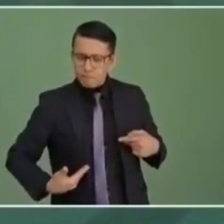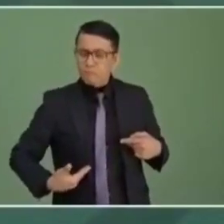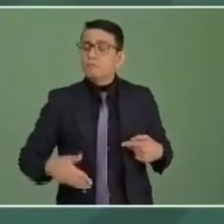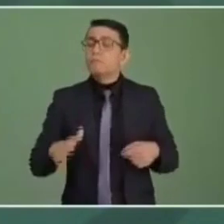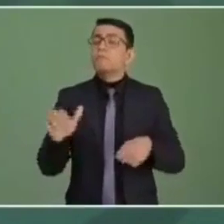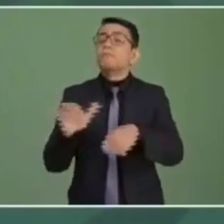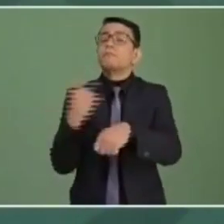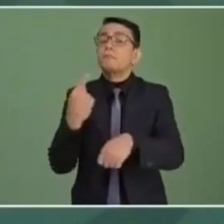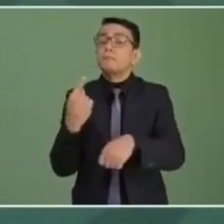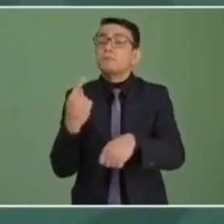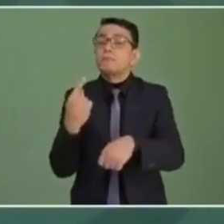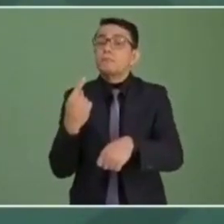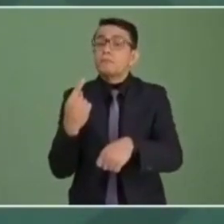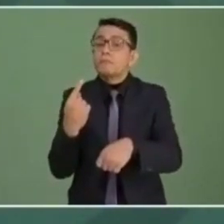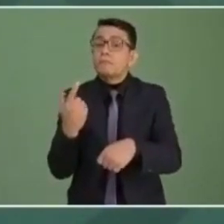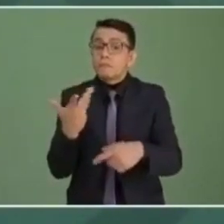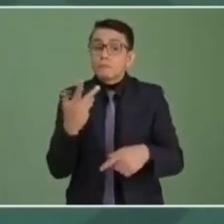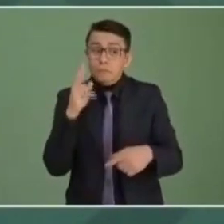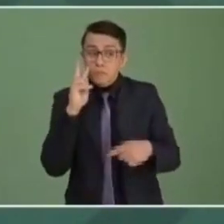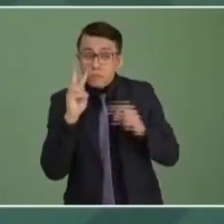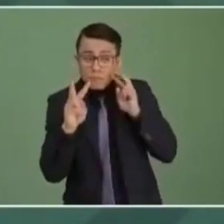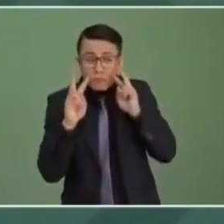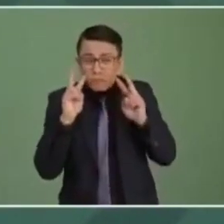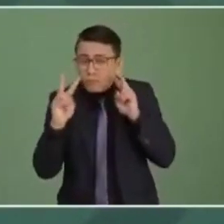porque eso nos llevaría